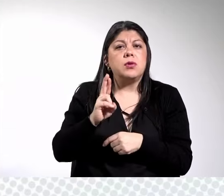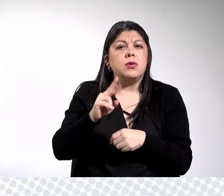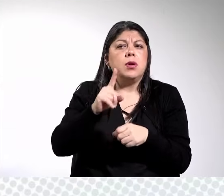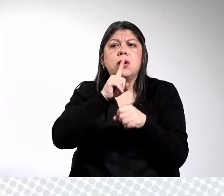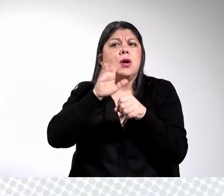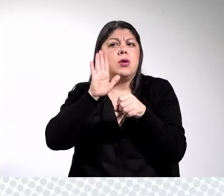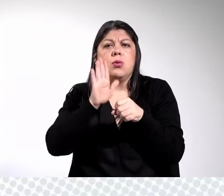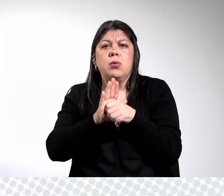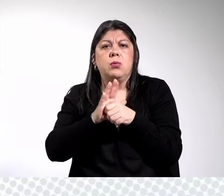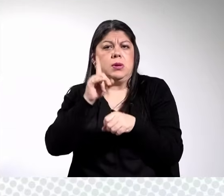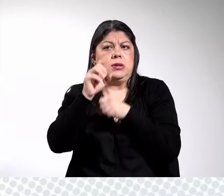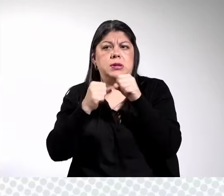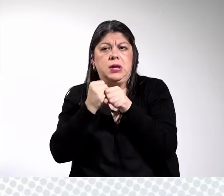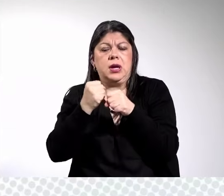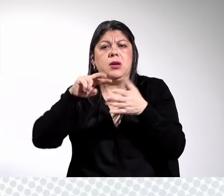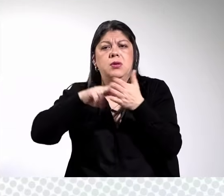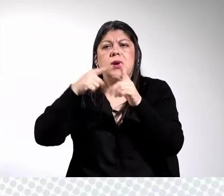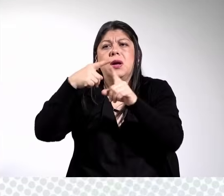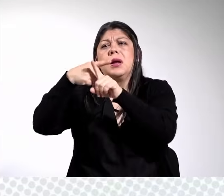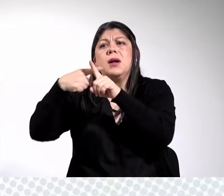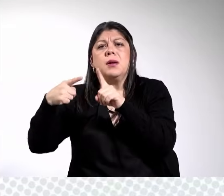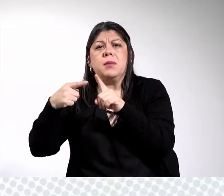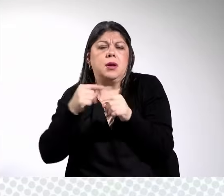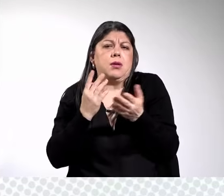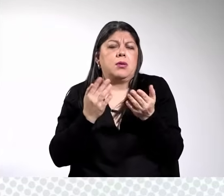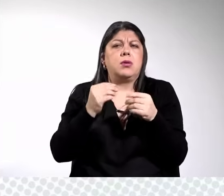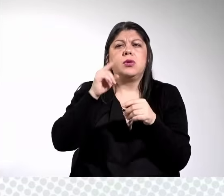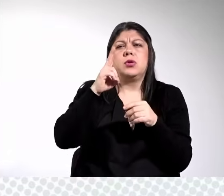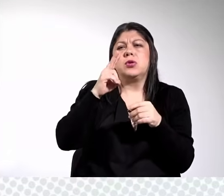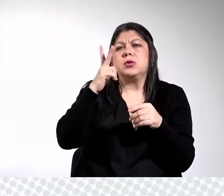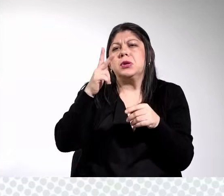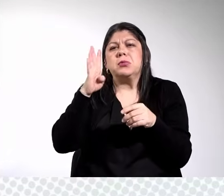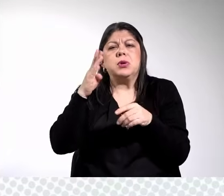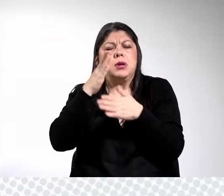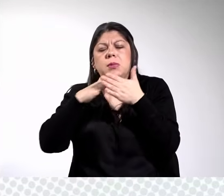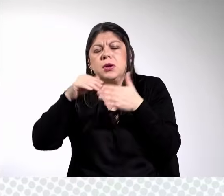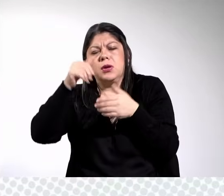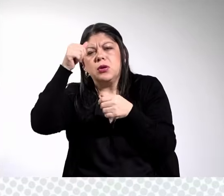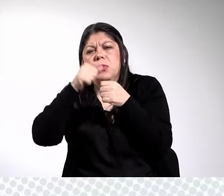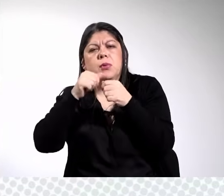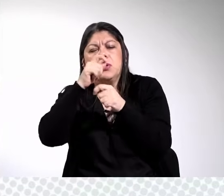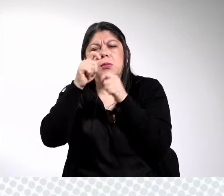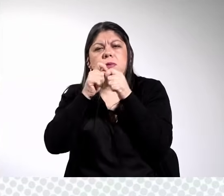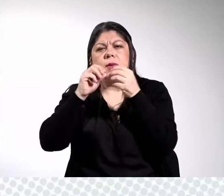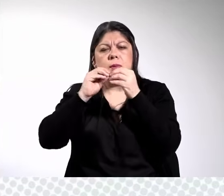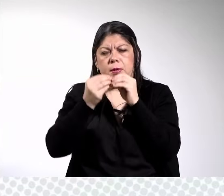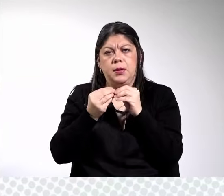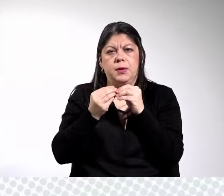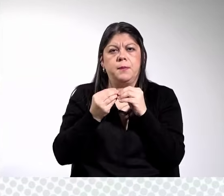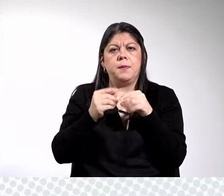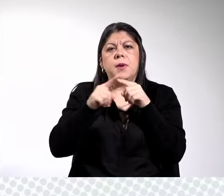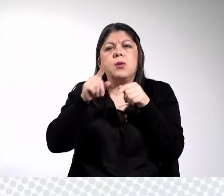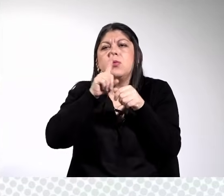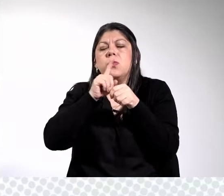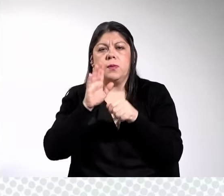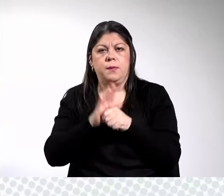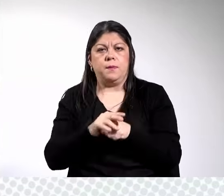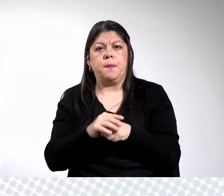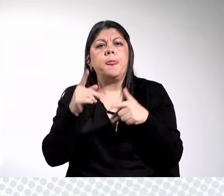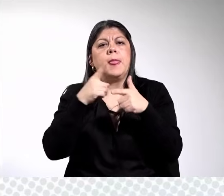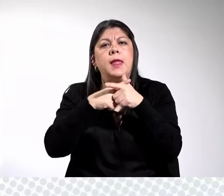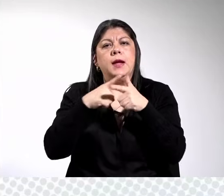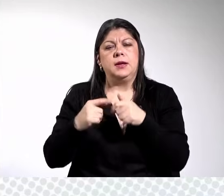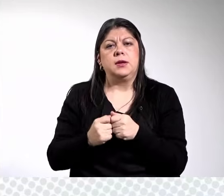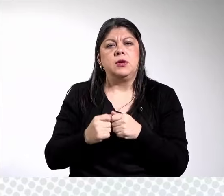si no se baja a la mitad del periodo, 2/3 partes, no sé ahorita, no recuerdo el número exacto, pero al final no lo cumplen.